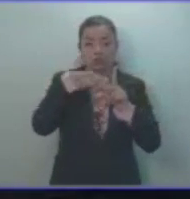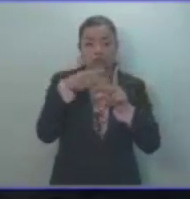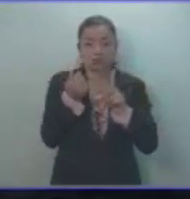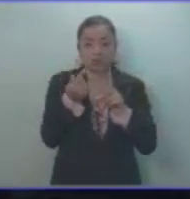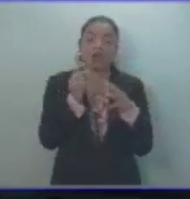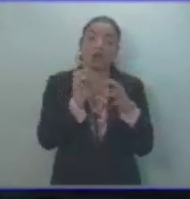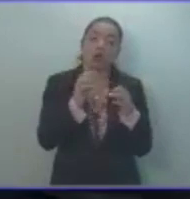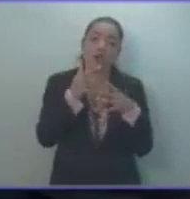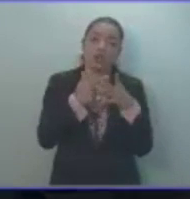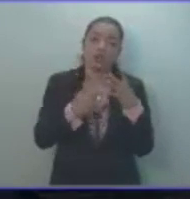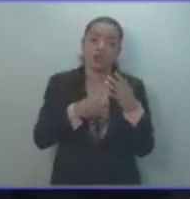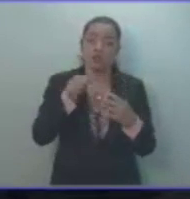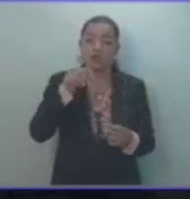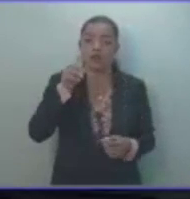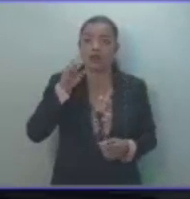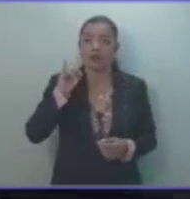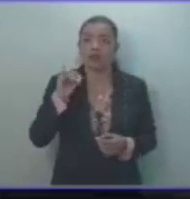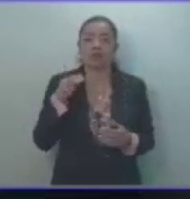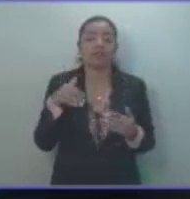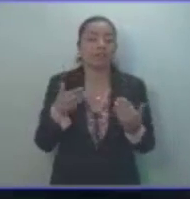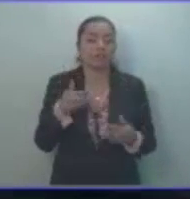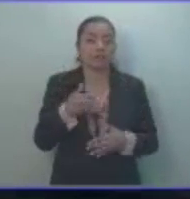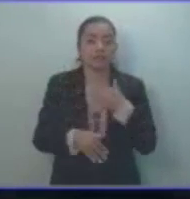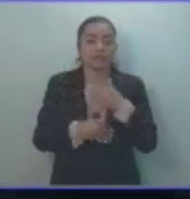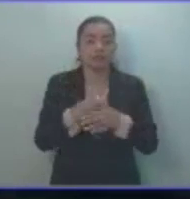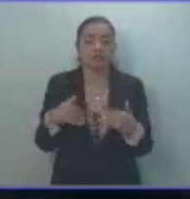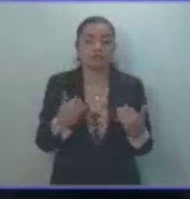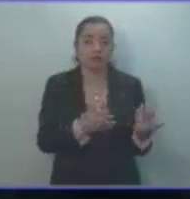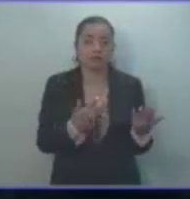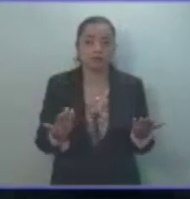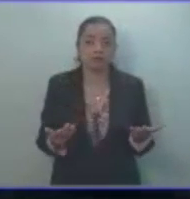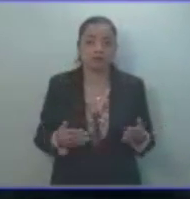AFI de centralización,